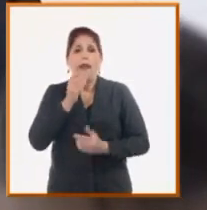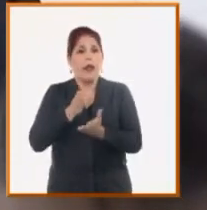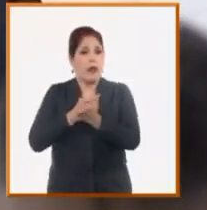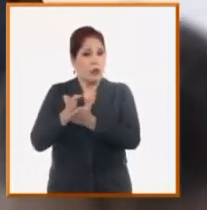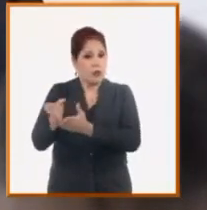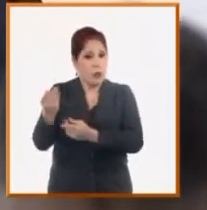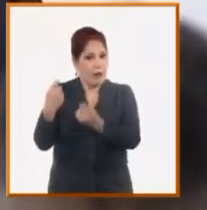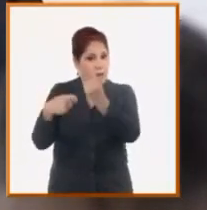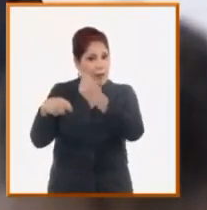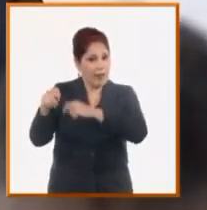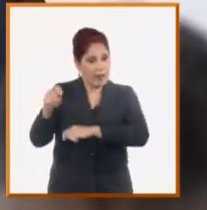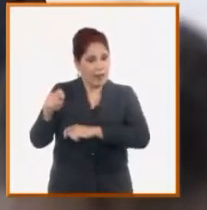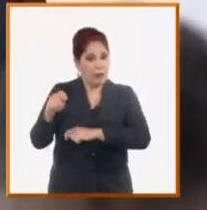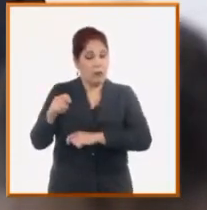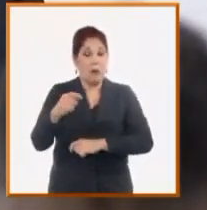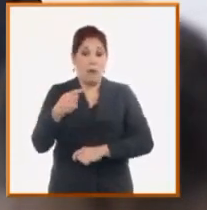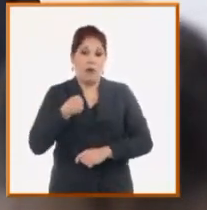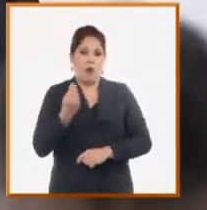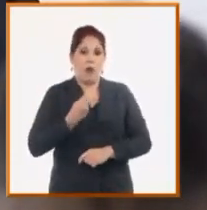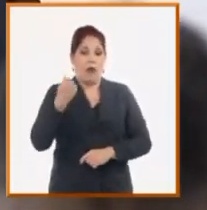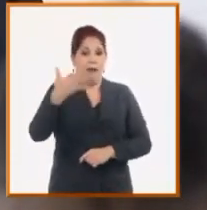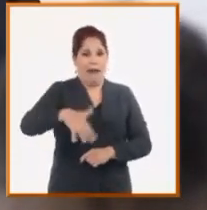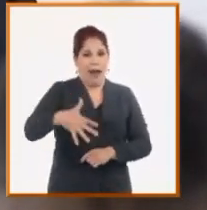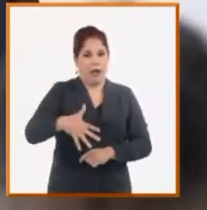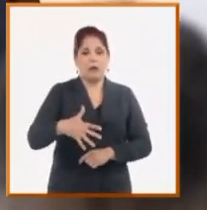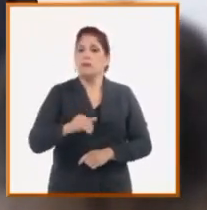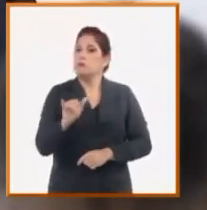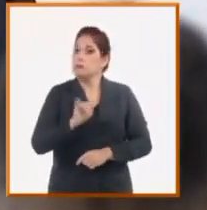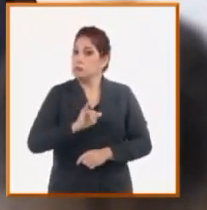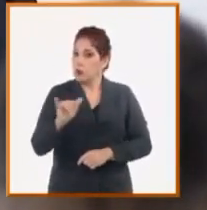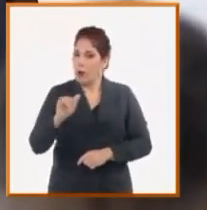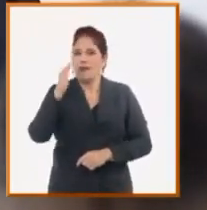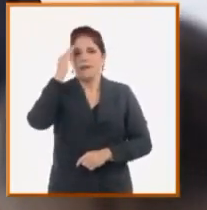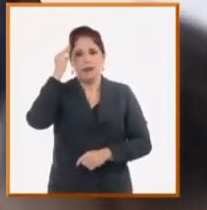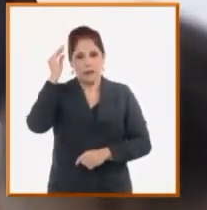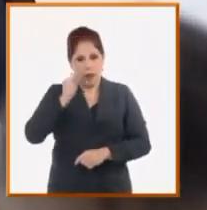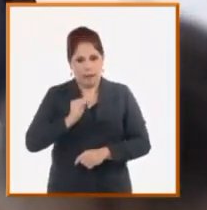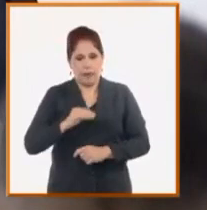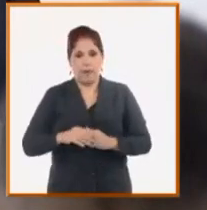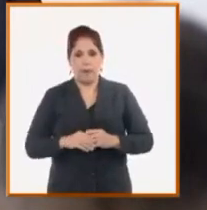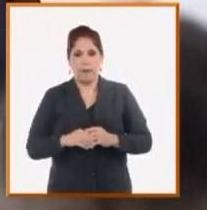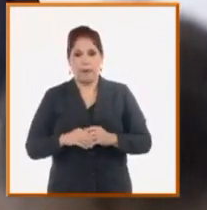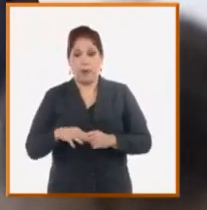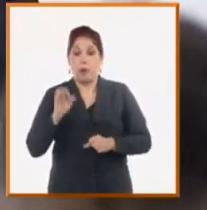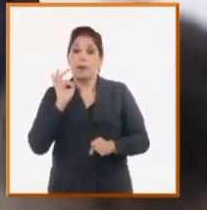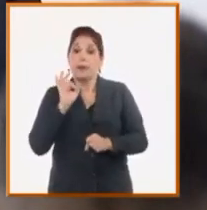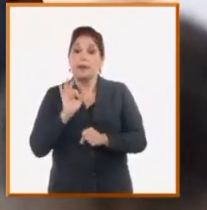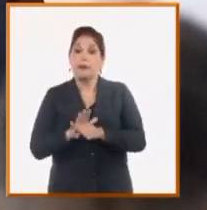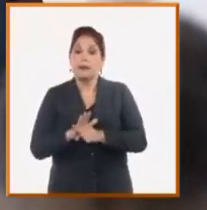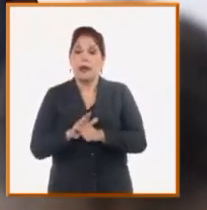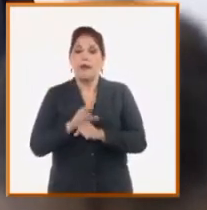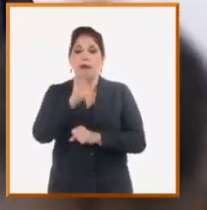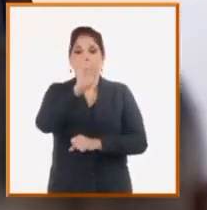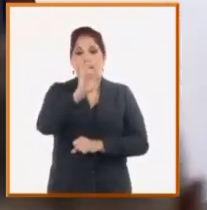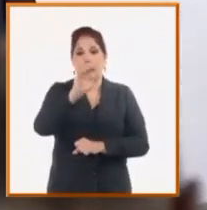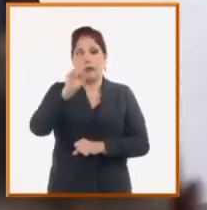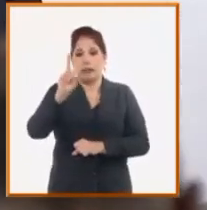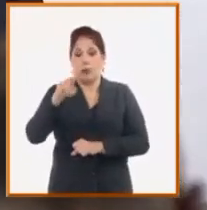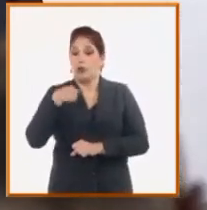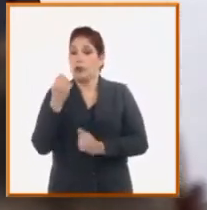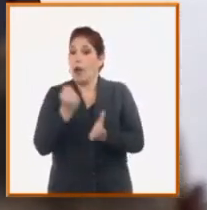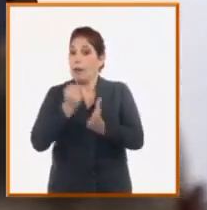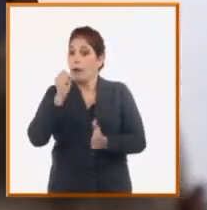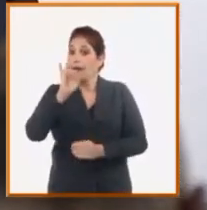y no nos ha conducido tampoco a disminuir los precios, a pesar de que cuando se diseñaron las 72, hemos